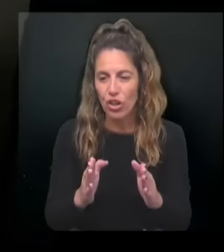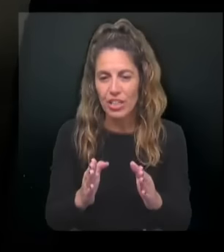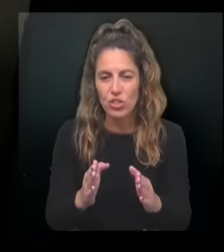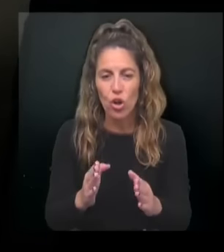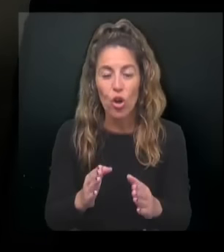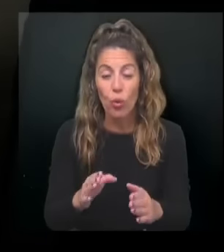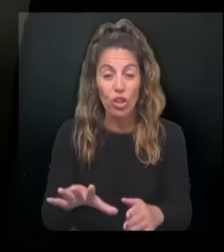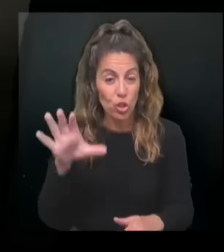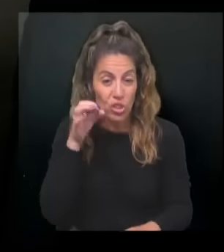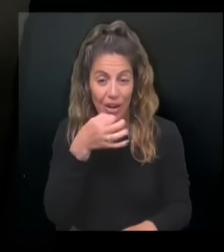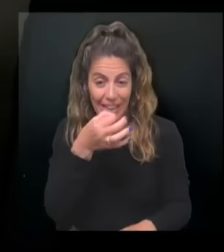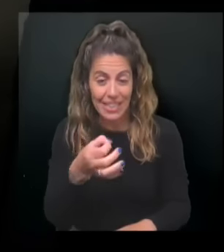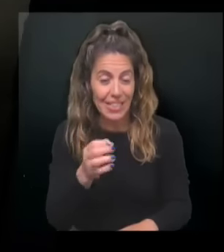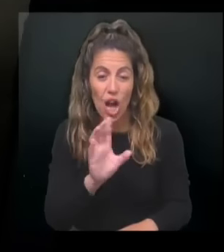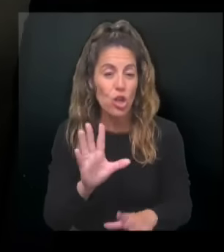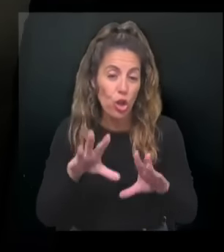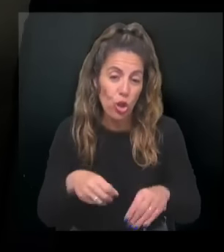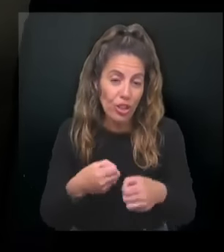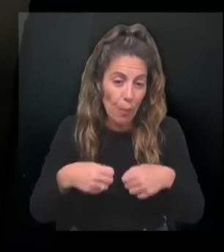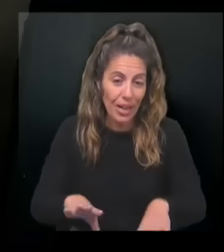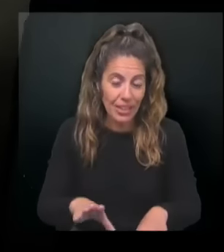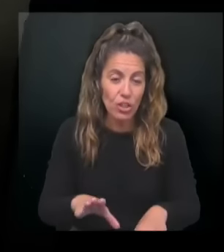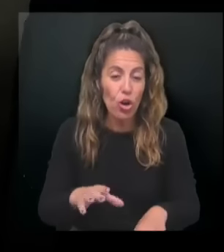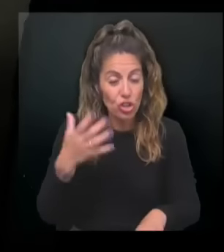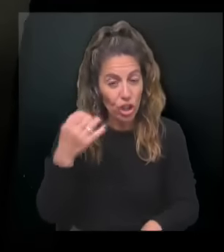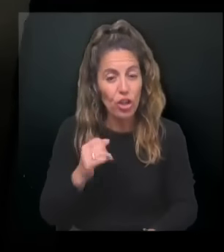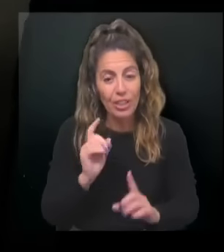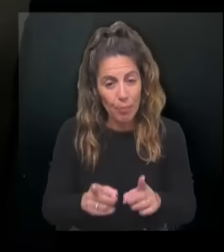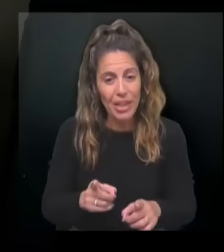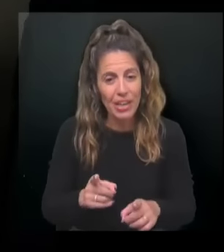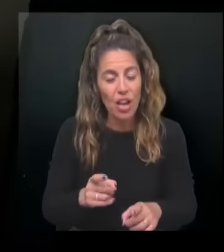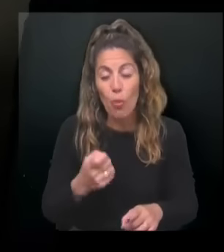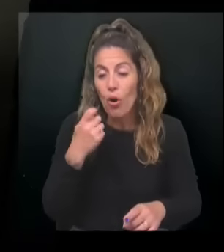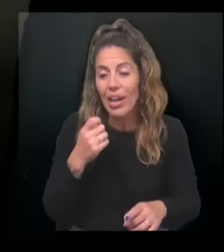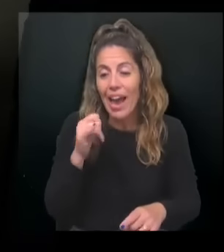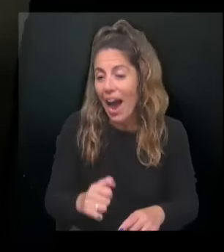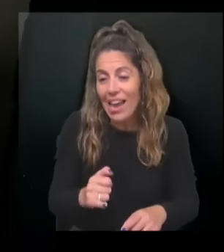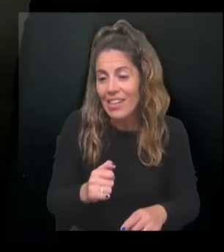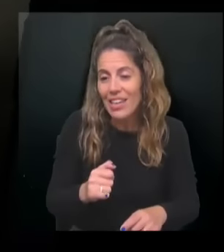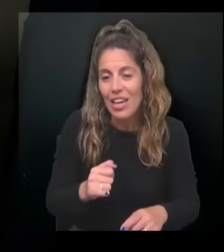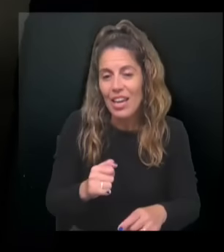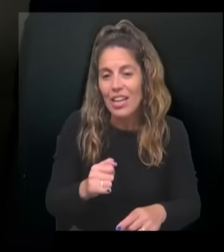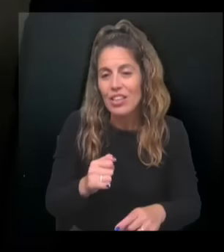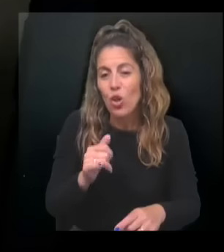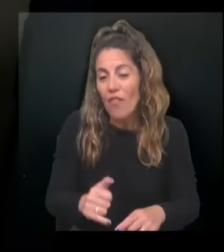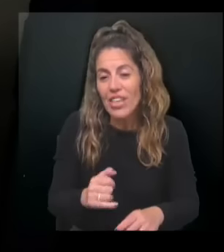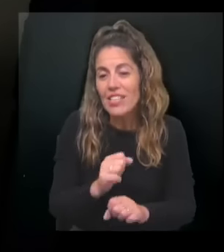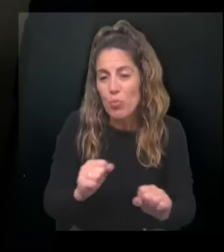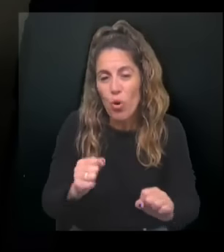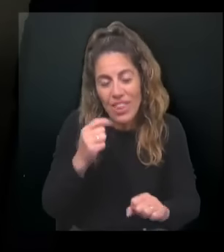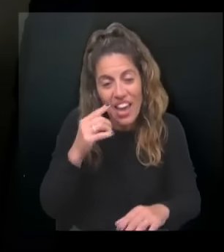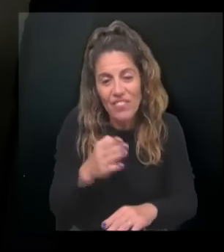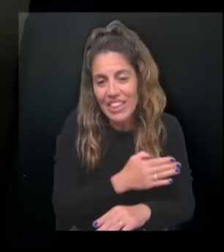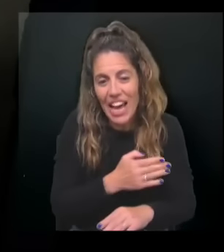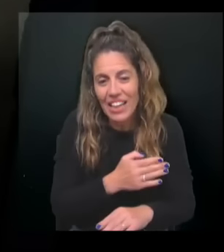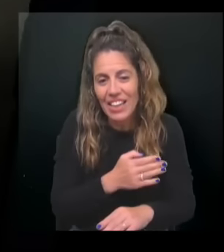porque sí, creo que todavía queda un resorte donde surja una. Evitar una resignación a